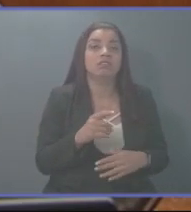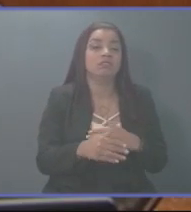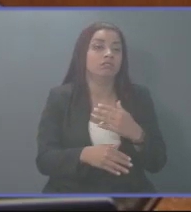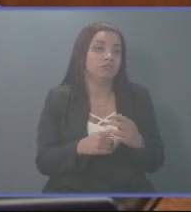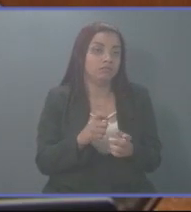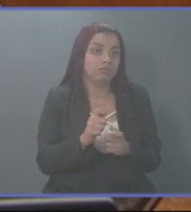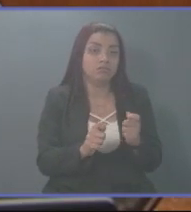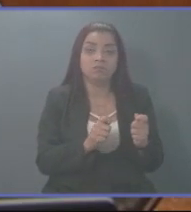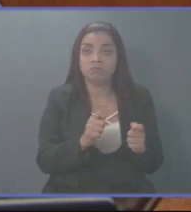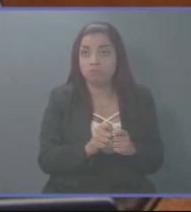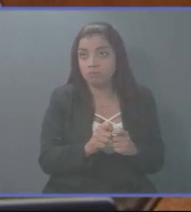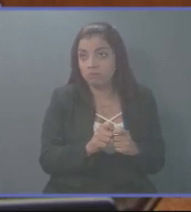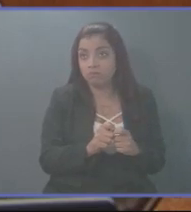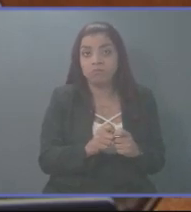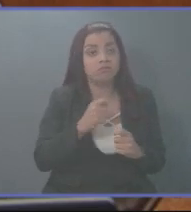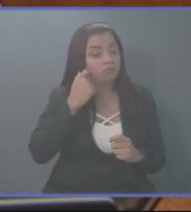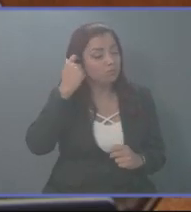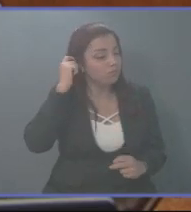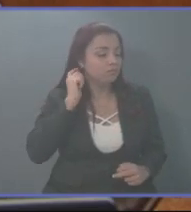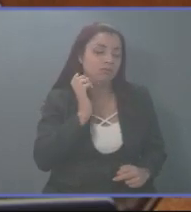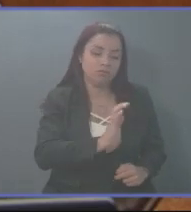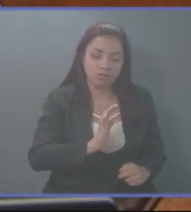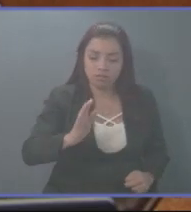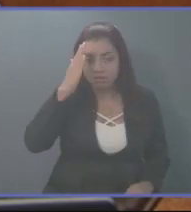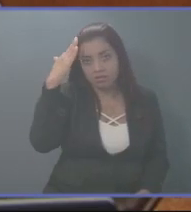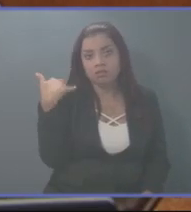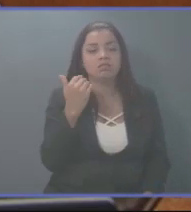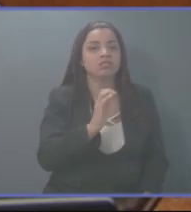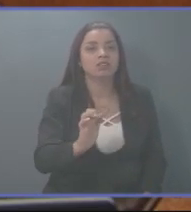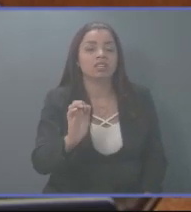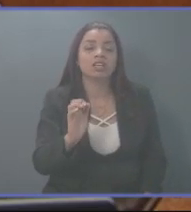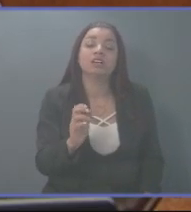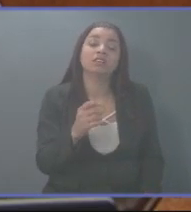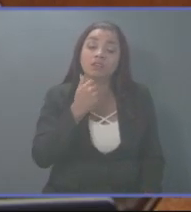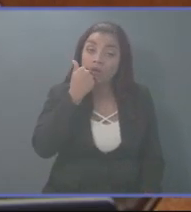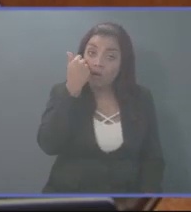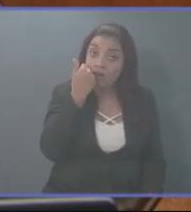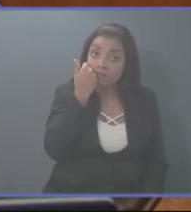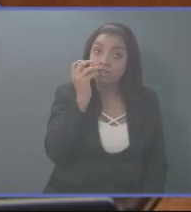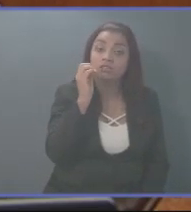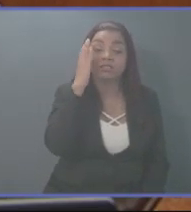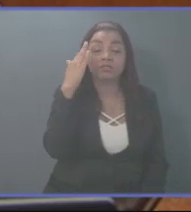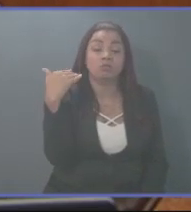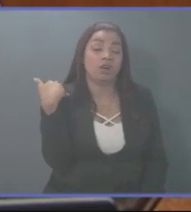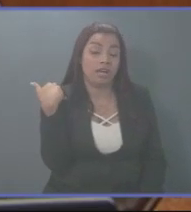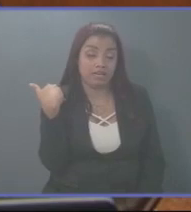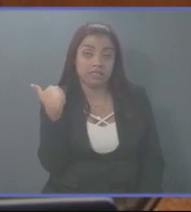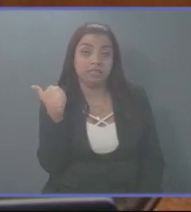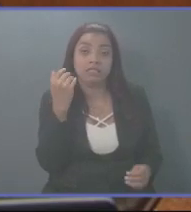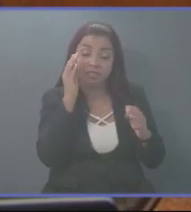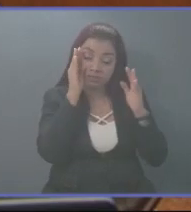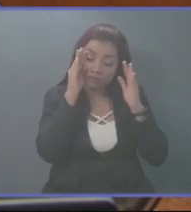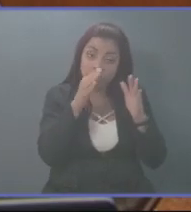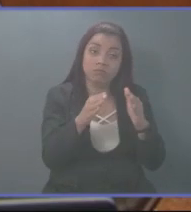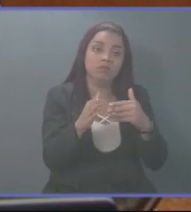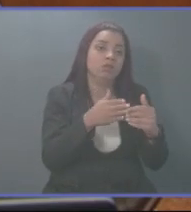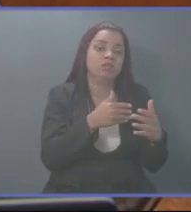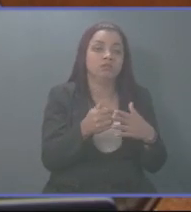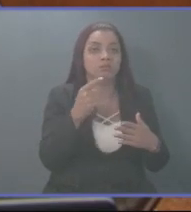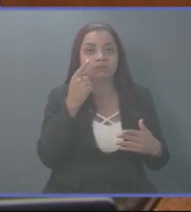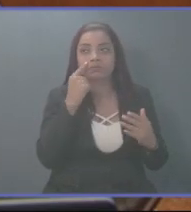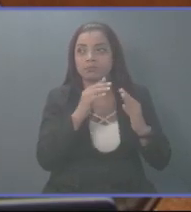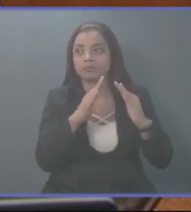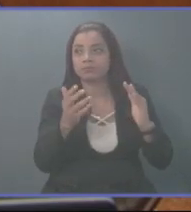particular, niños, niñas, adolescentes y mujeres, con independencia del domicilio o lugar